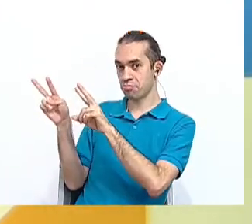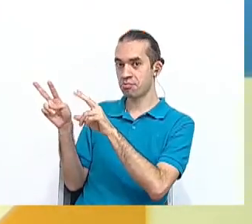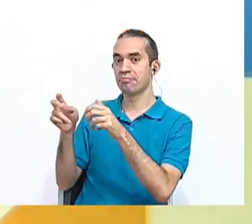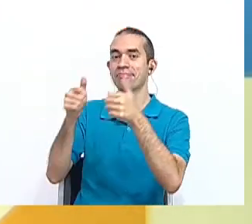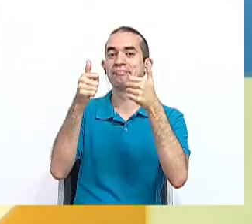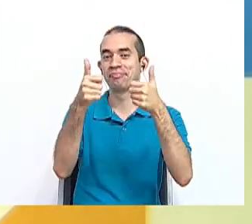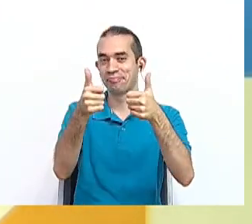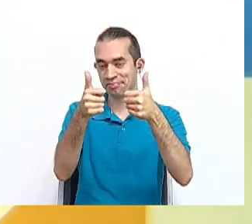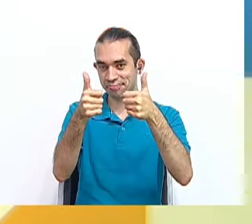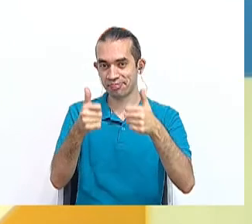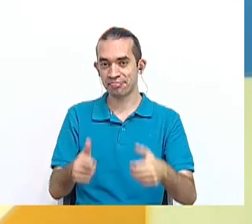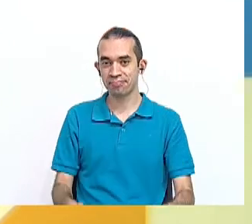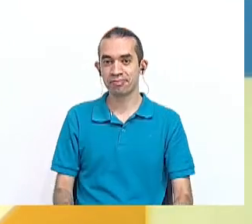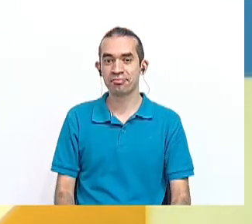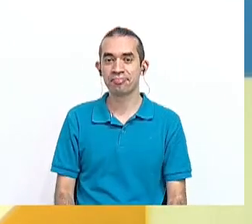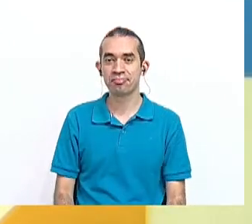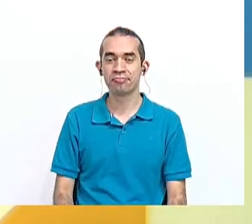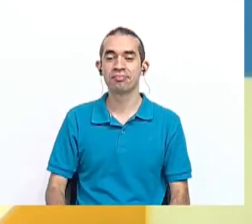Muy bien.